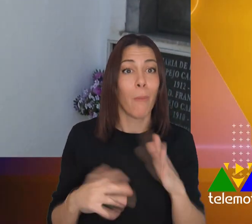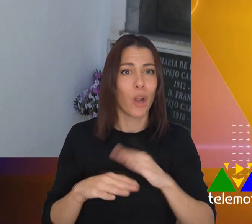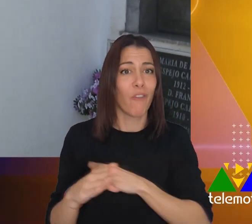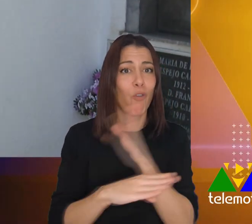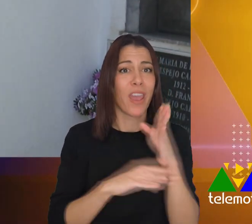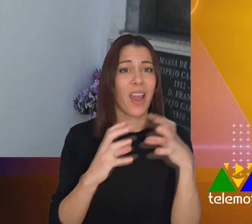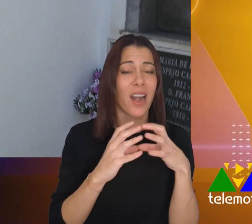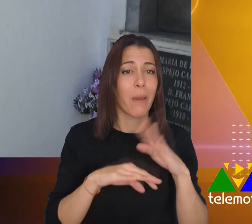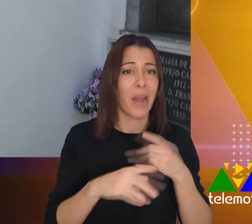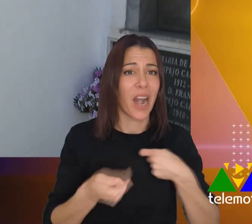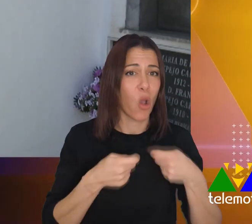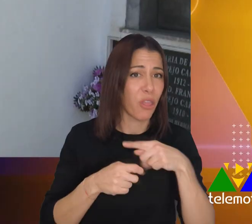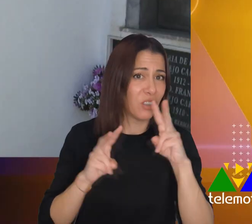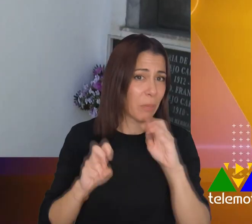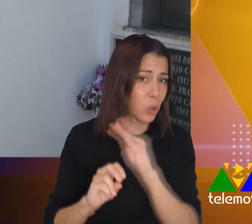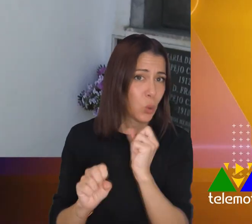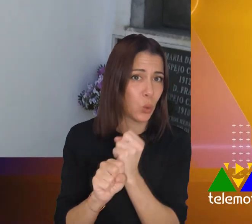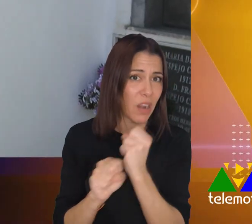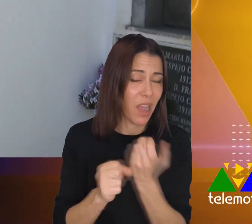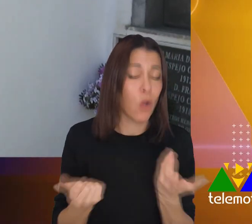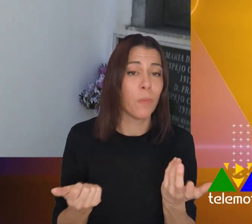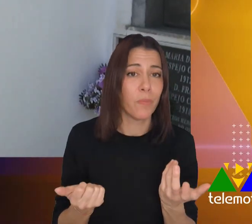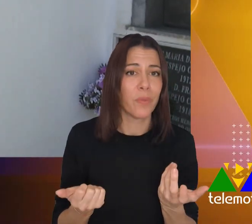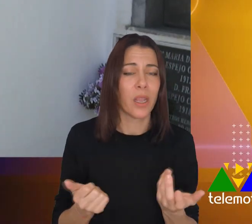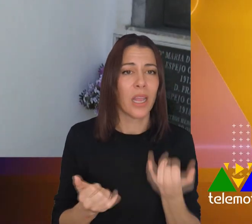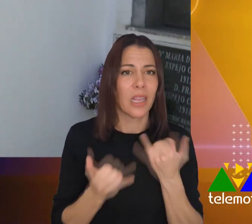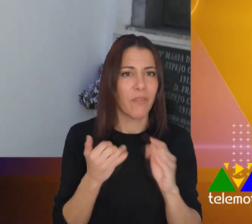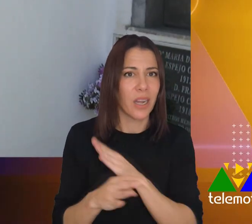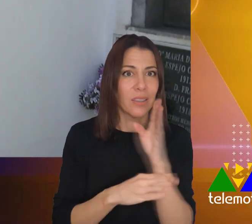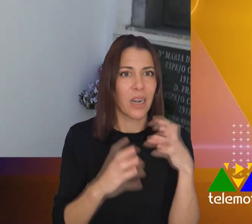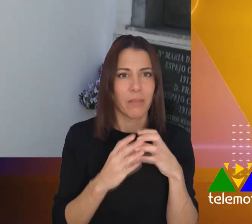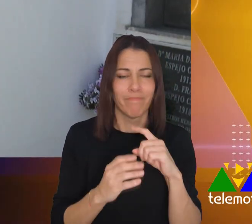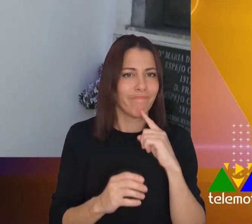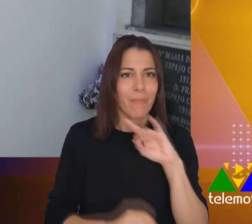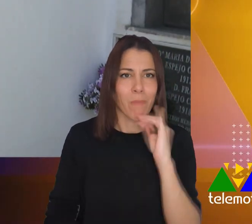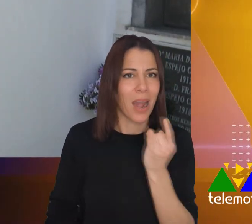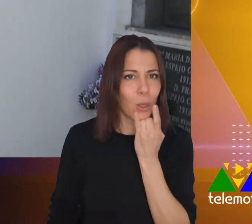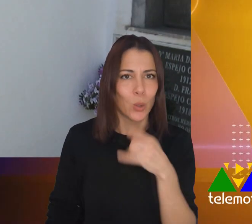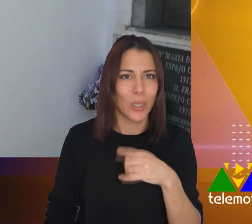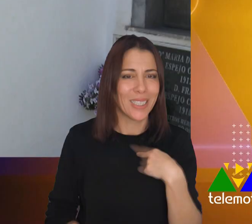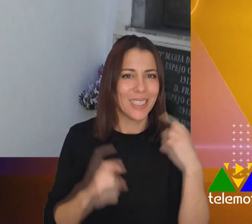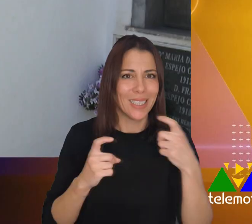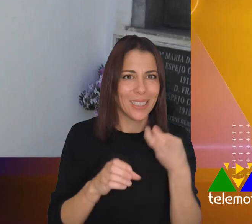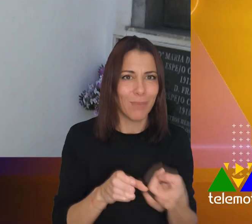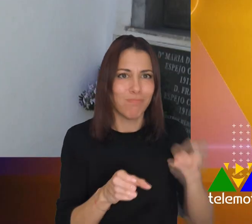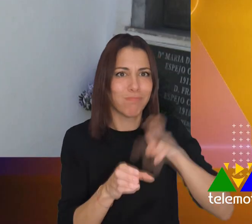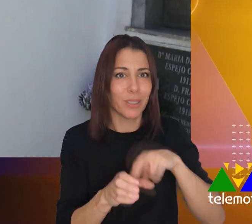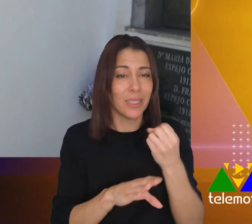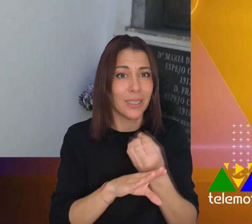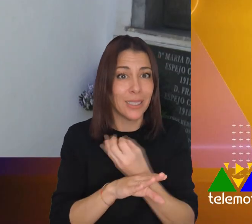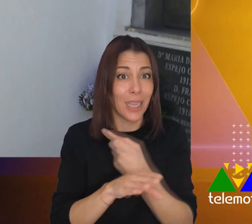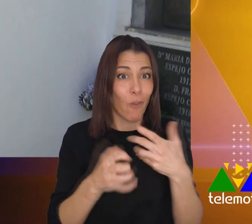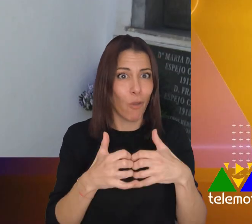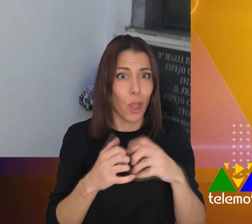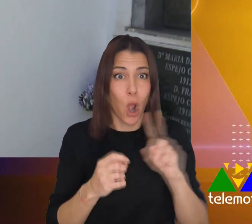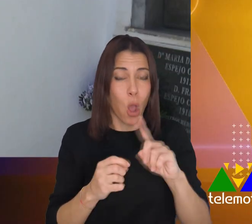Granada, un tema de su trabajo y tal, era abogado, y tuvo la mala suerte de intentar subirse en un tranvía en marcha, no lo